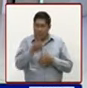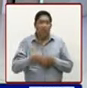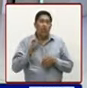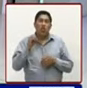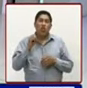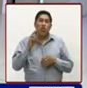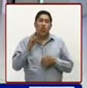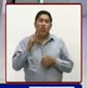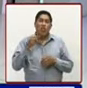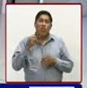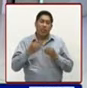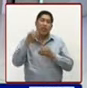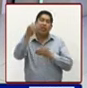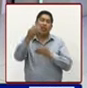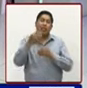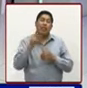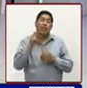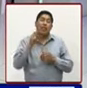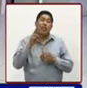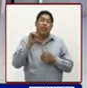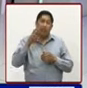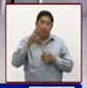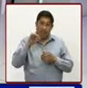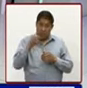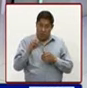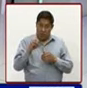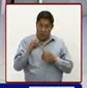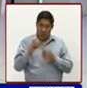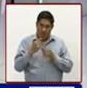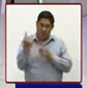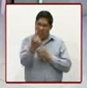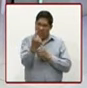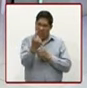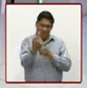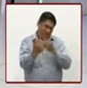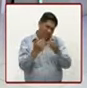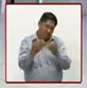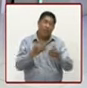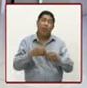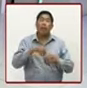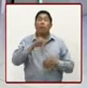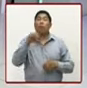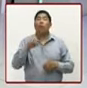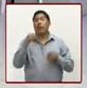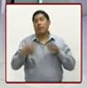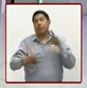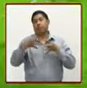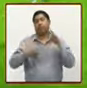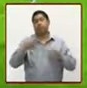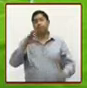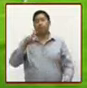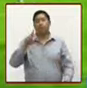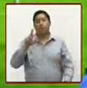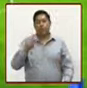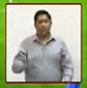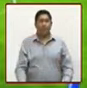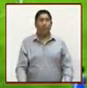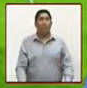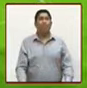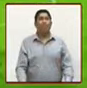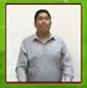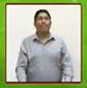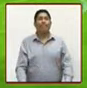en ofensiva a Enrique Triverio. La propuesta de Die Strongest para este martes ante el Fluminense. Arriba, centro para